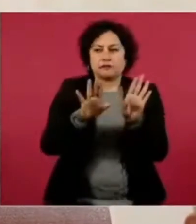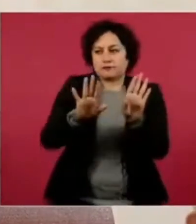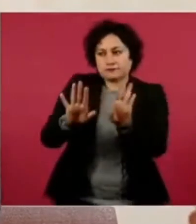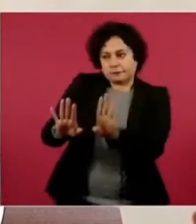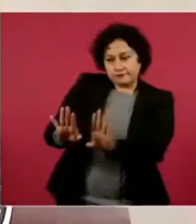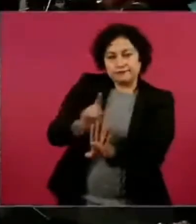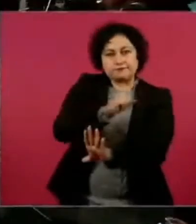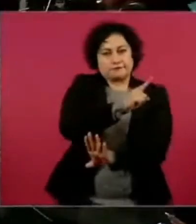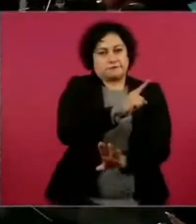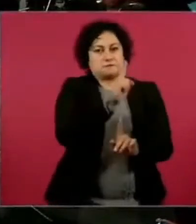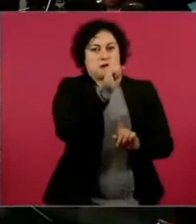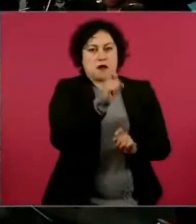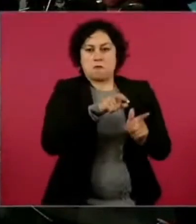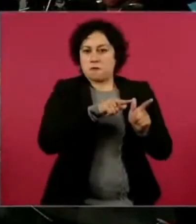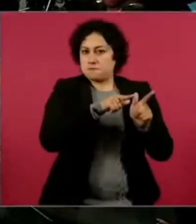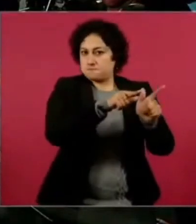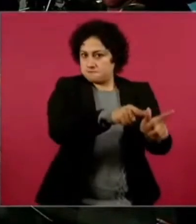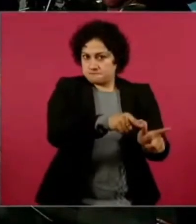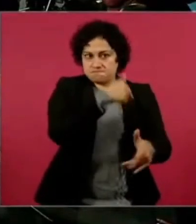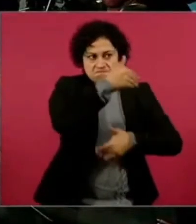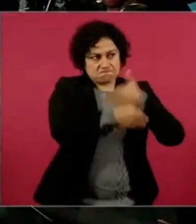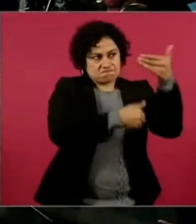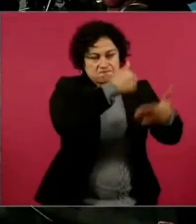más que antes